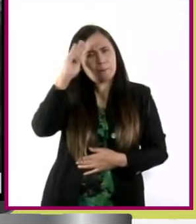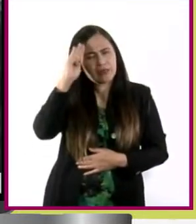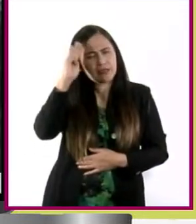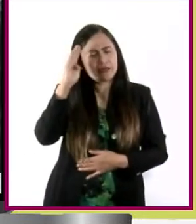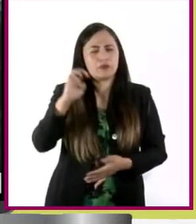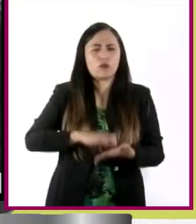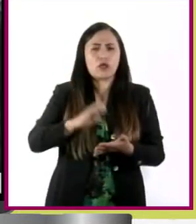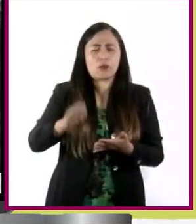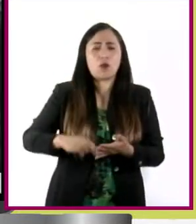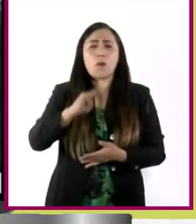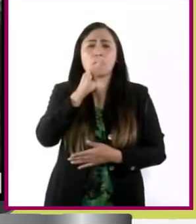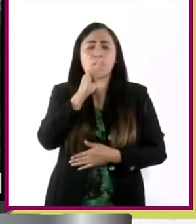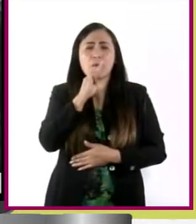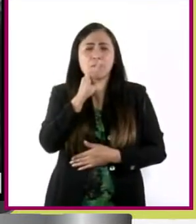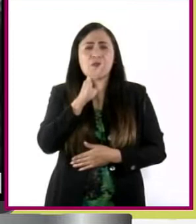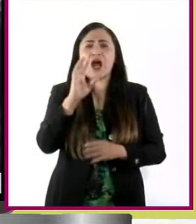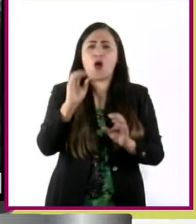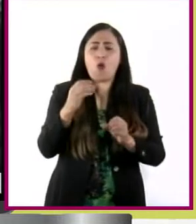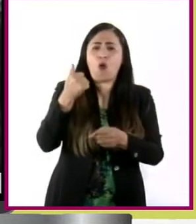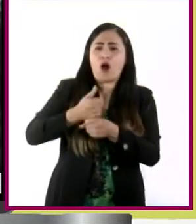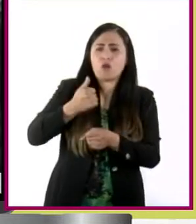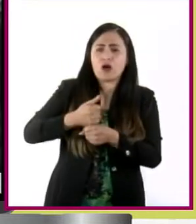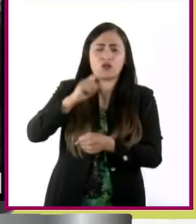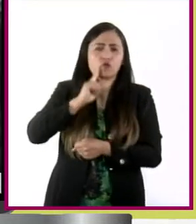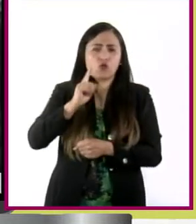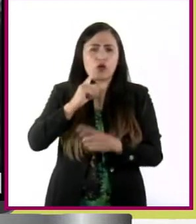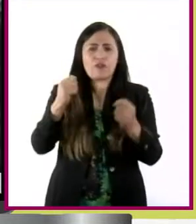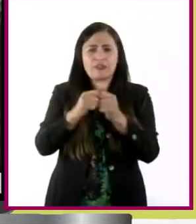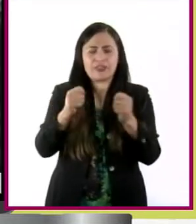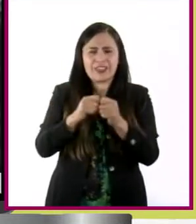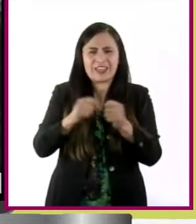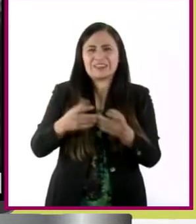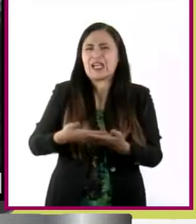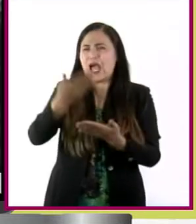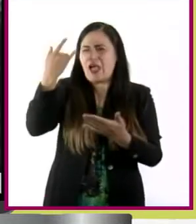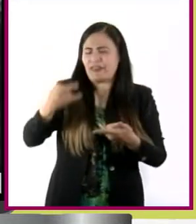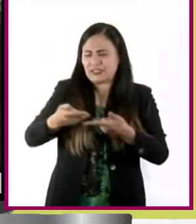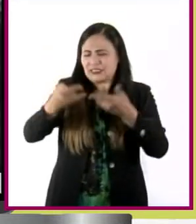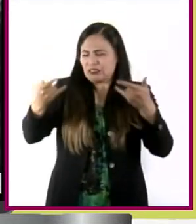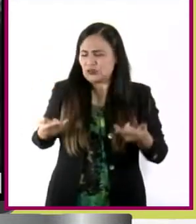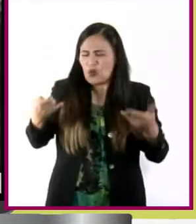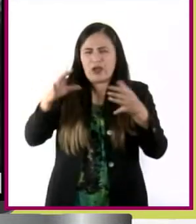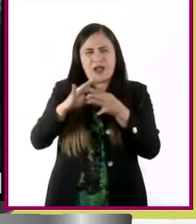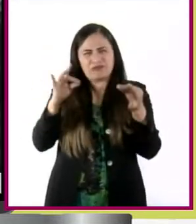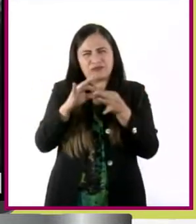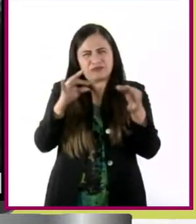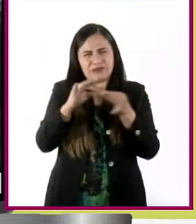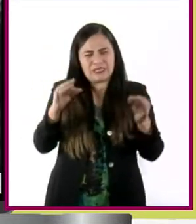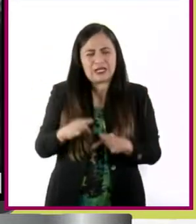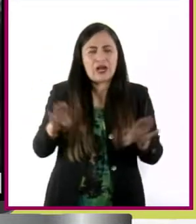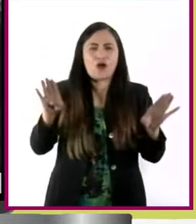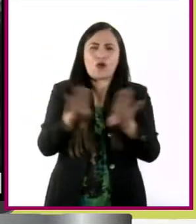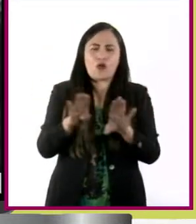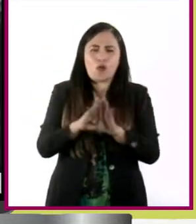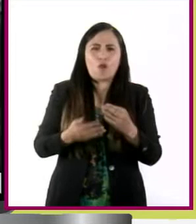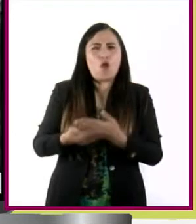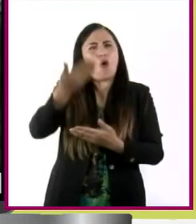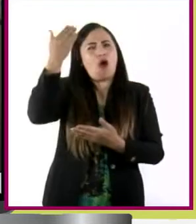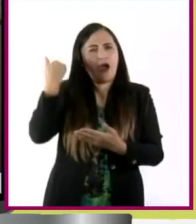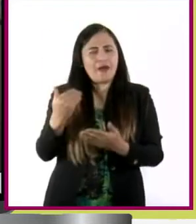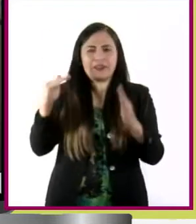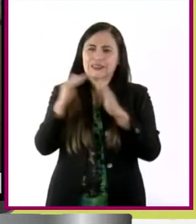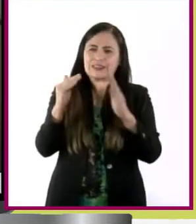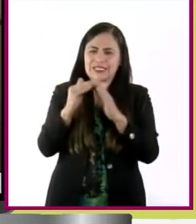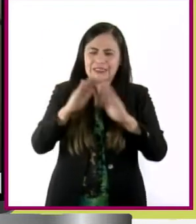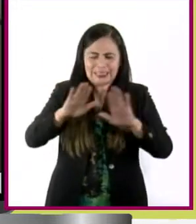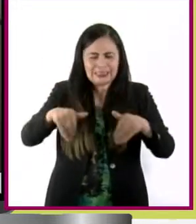veces que su mamá o sus abuelas, sus tías les contaron leyendas o les contaron historias de cómo era la casa donde llegaron